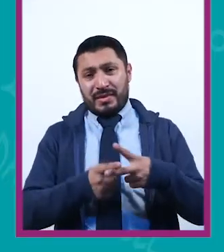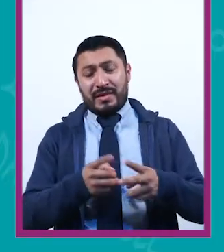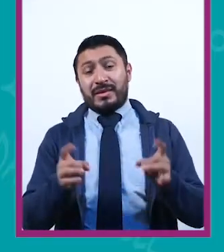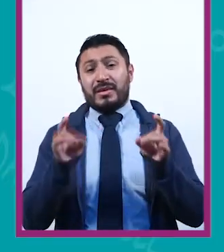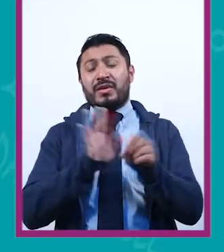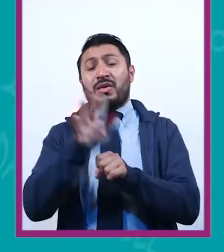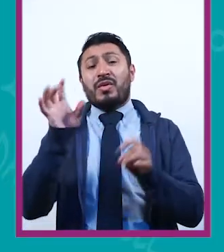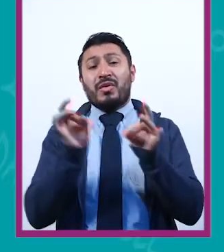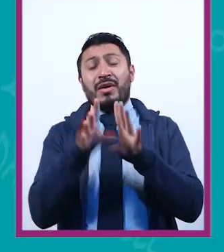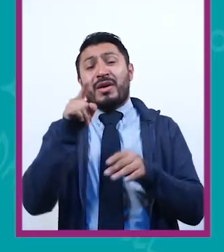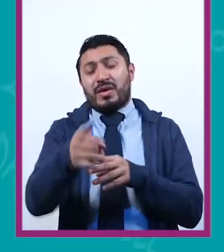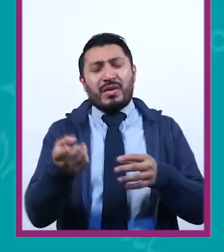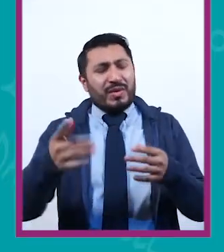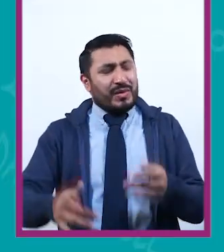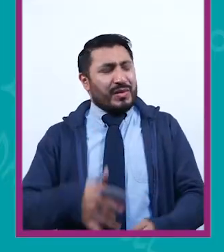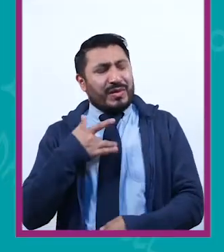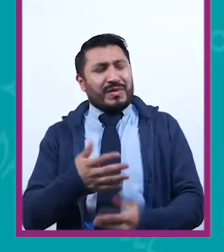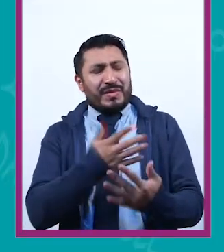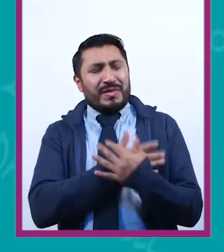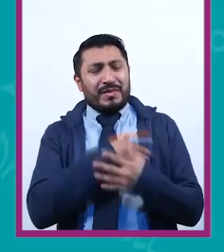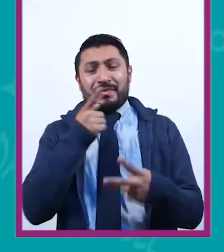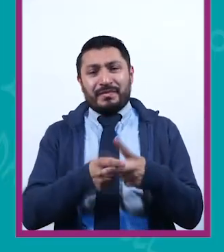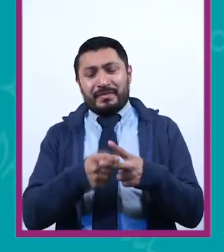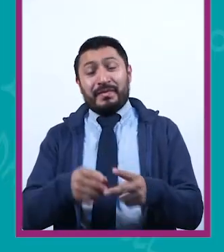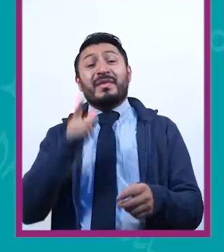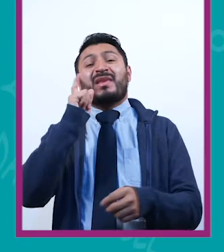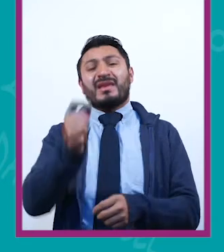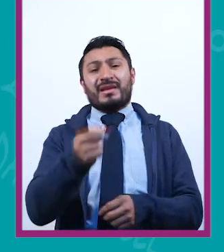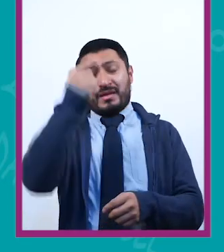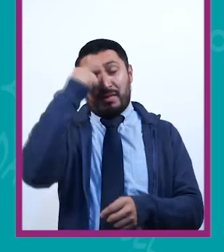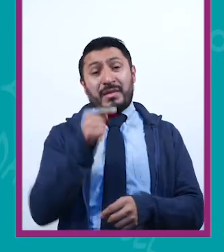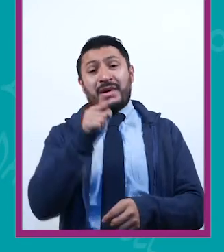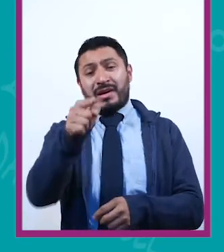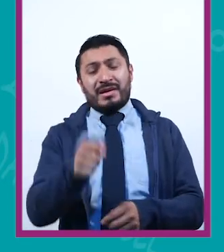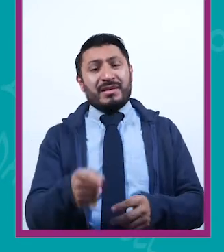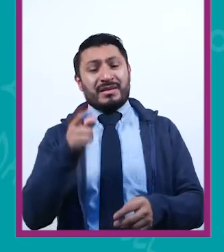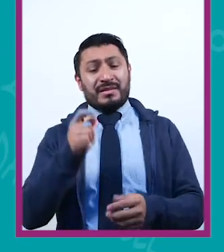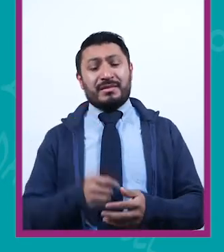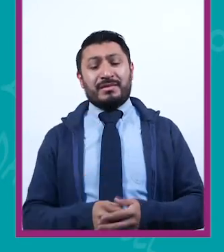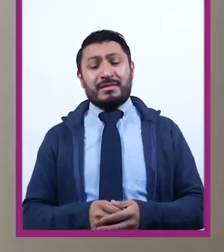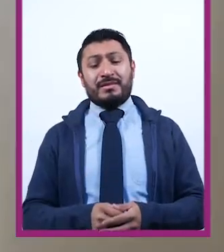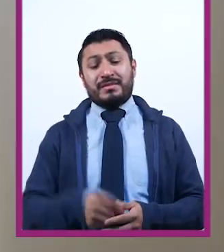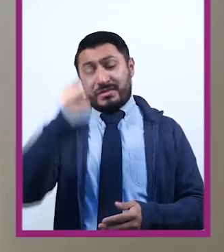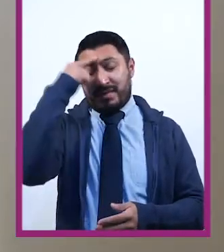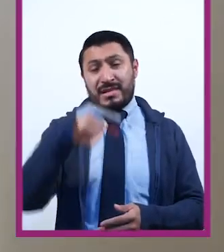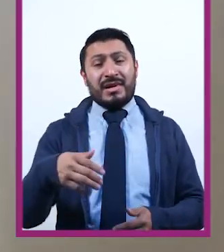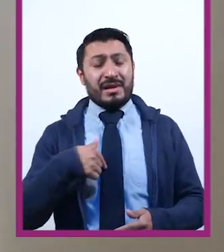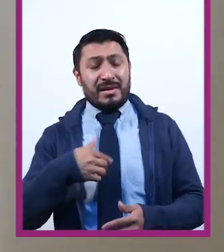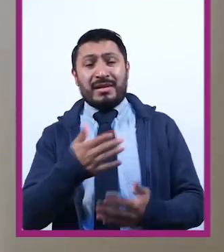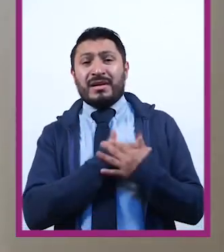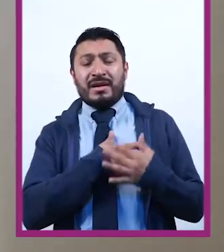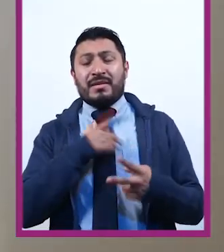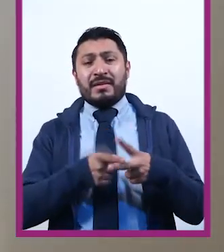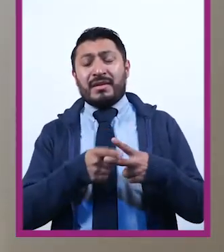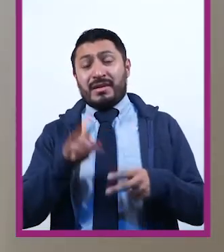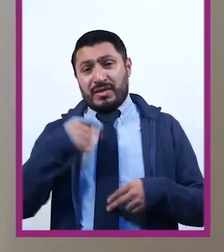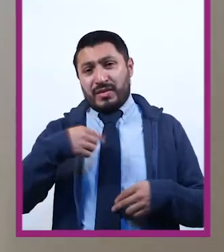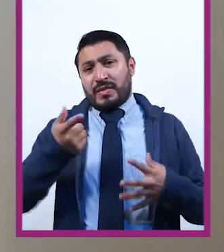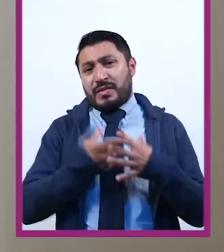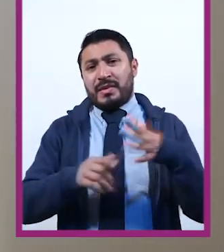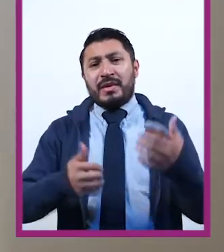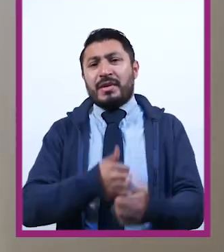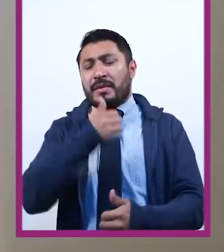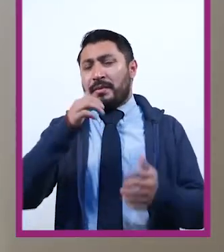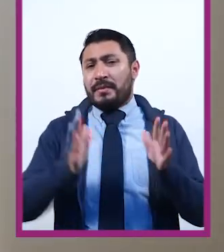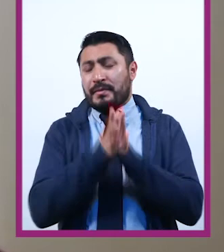situación consiguió que naciera en ti el amor por las matemáticas y qué significan en tu vida? Bueno, mi amor por las matemáticas surgió cuando